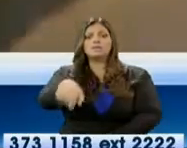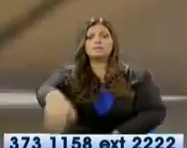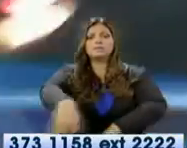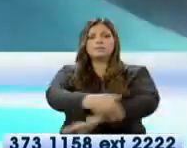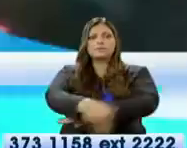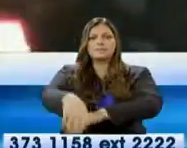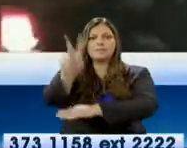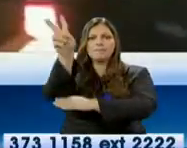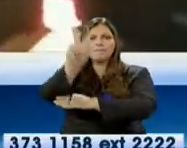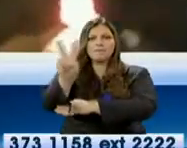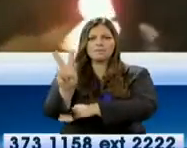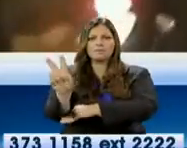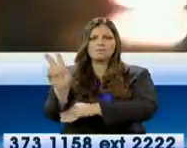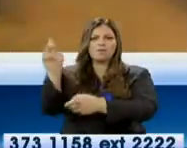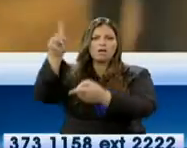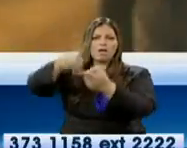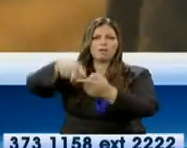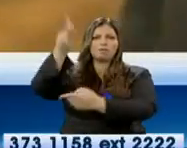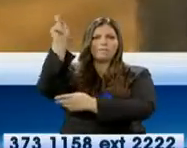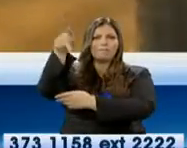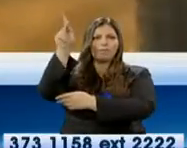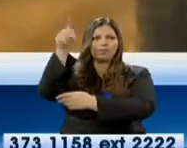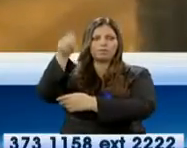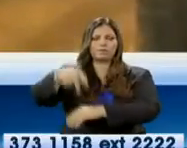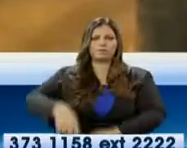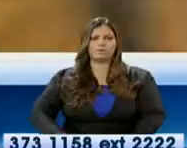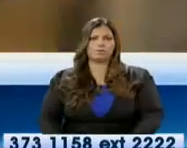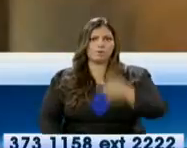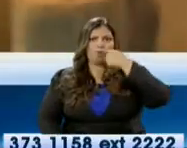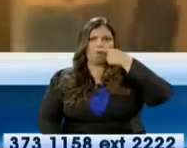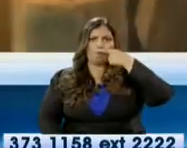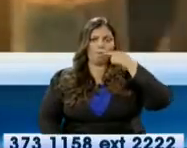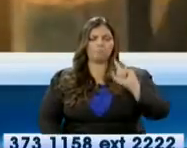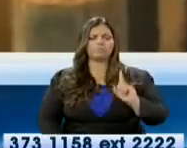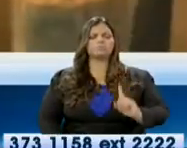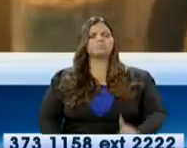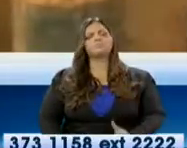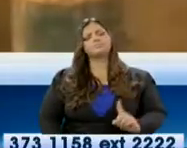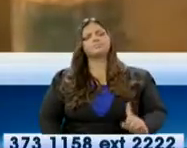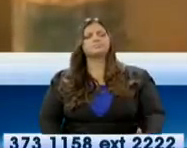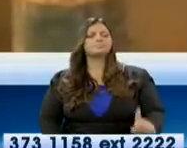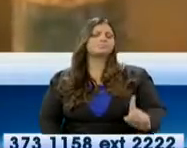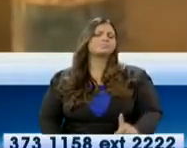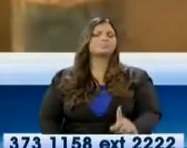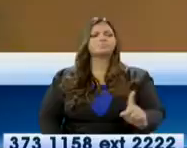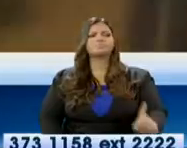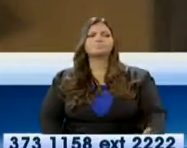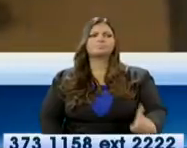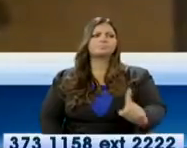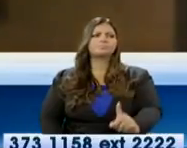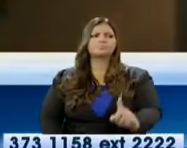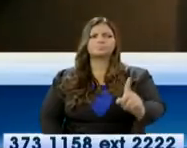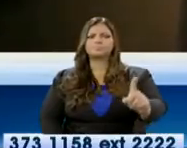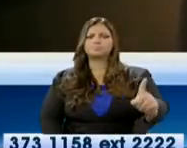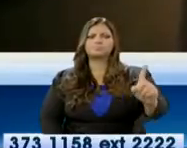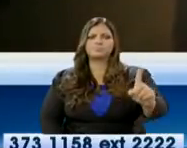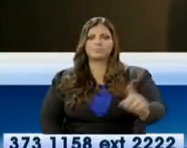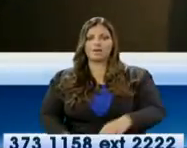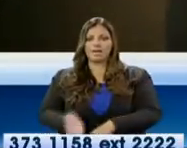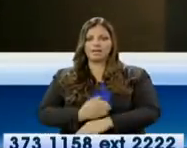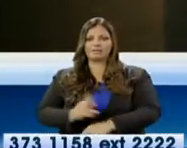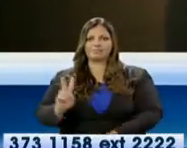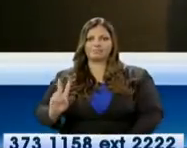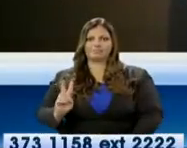Su objetivo, un transeúnte que caminaba por el lugar y que al parecer venía siendo estudiado por los